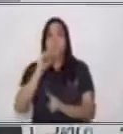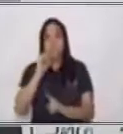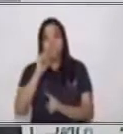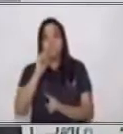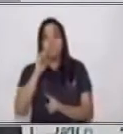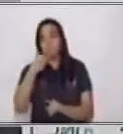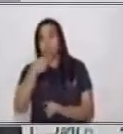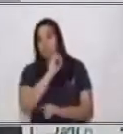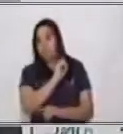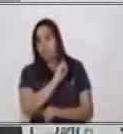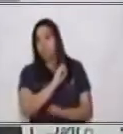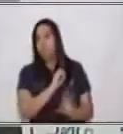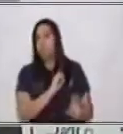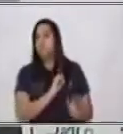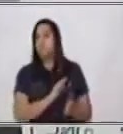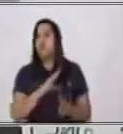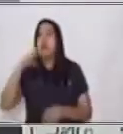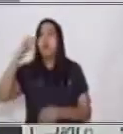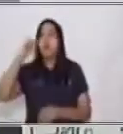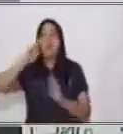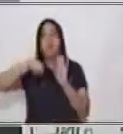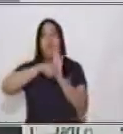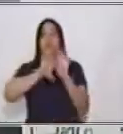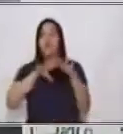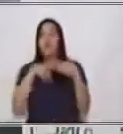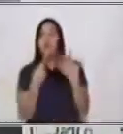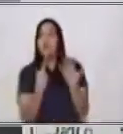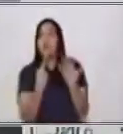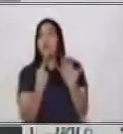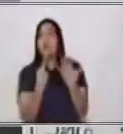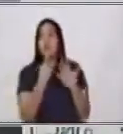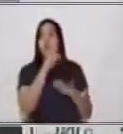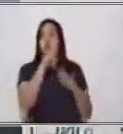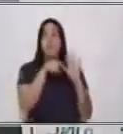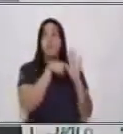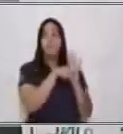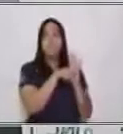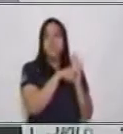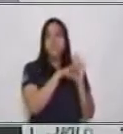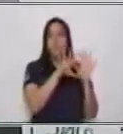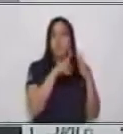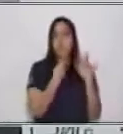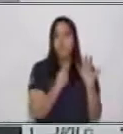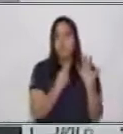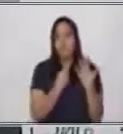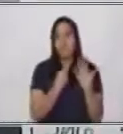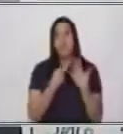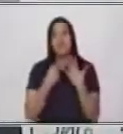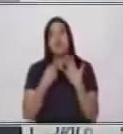Este 5 va a pasar a multiplicar al renglón 3 y el 4 va a pasar a multiplicar al renglón 2.